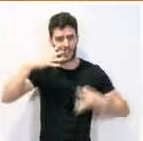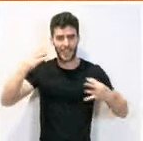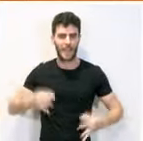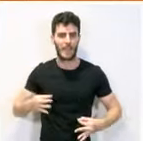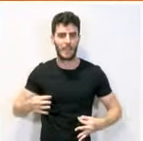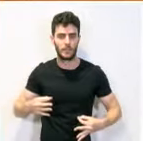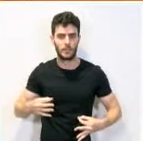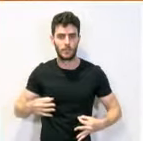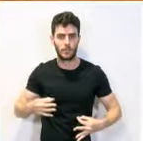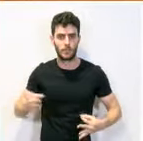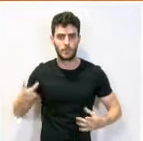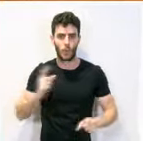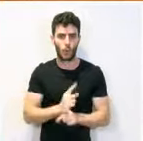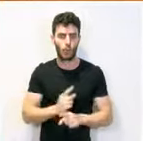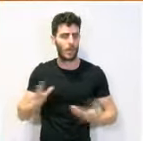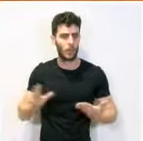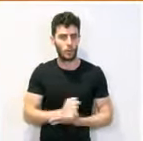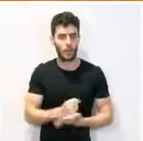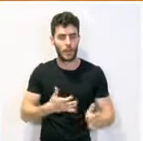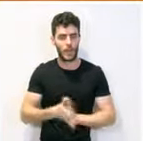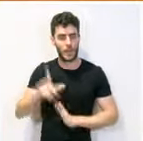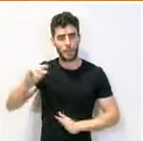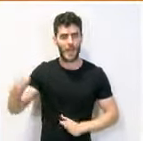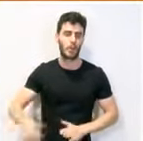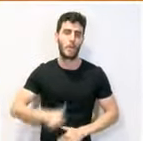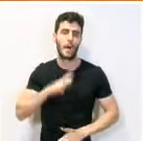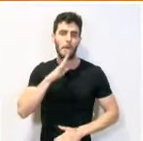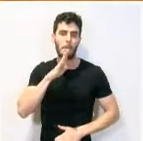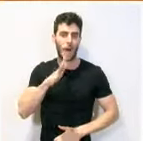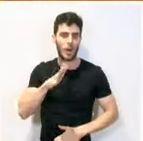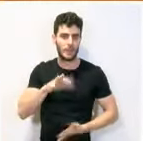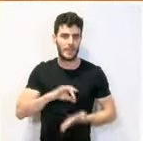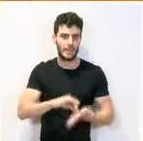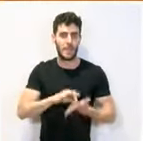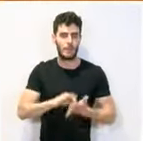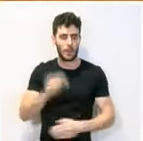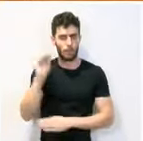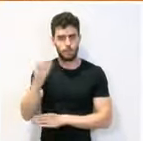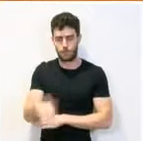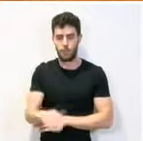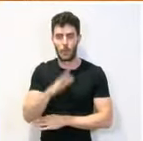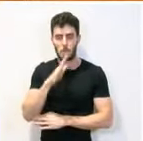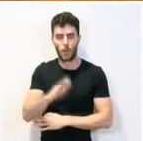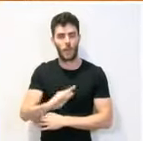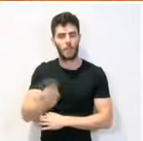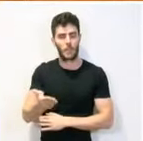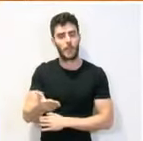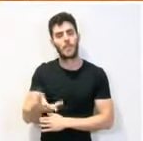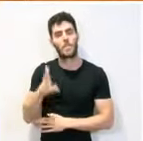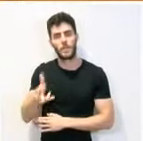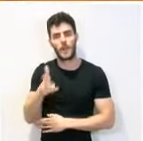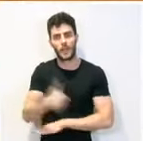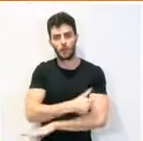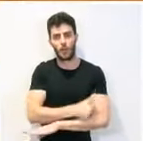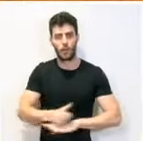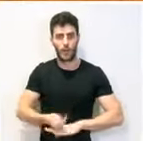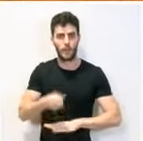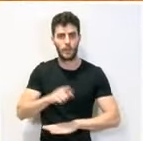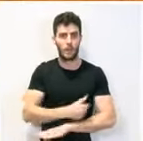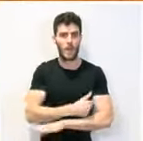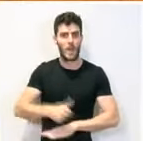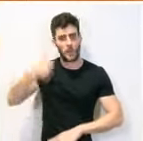es todo lo contrario. Se abarata porque depauperan el servicio, porque perjudican los derechos de los ciudadanos y de